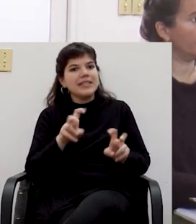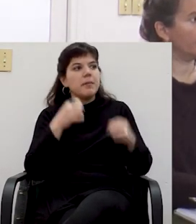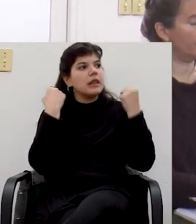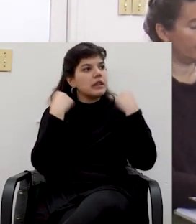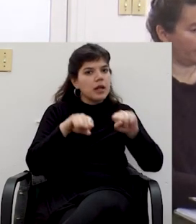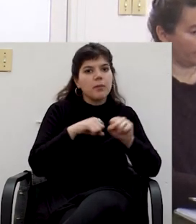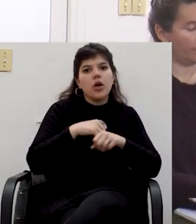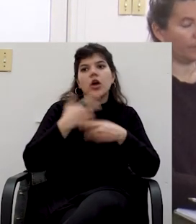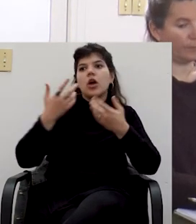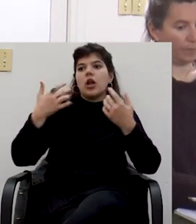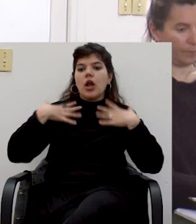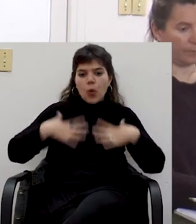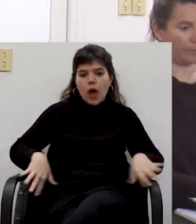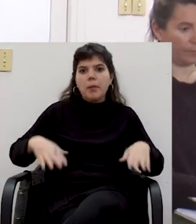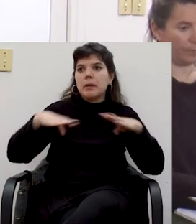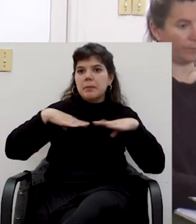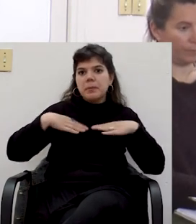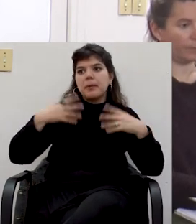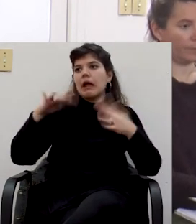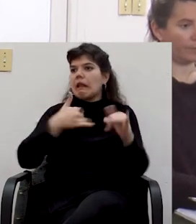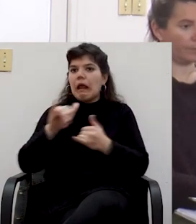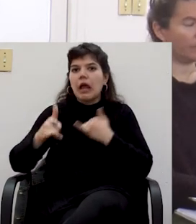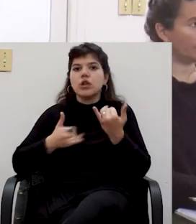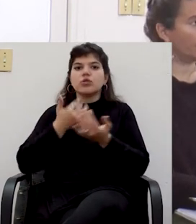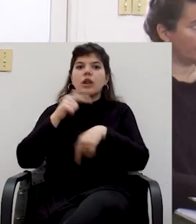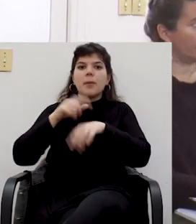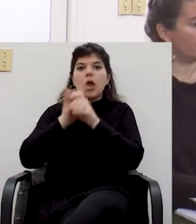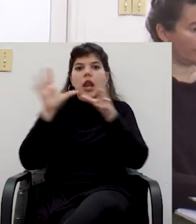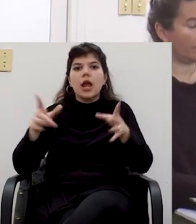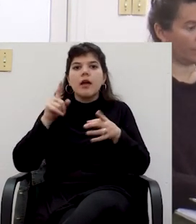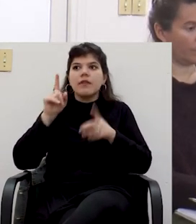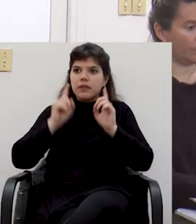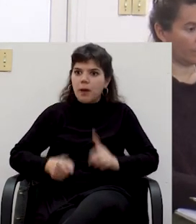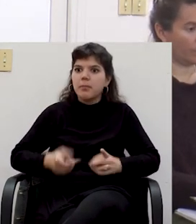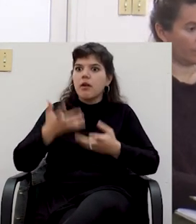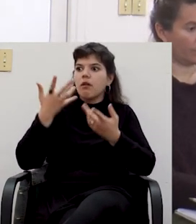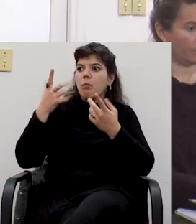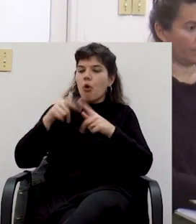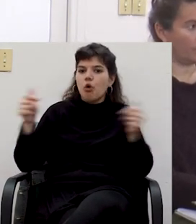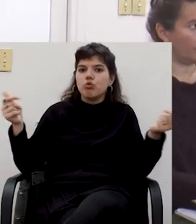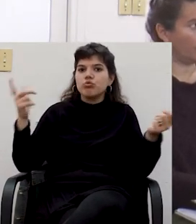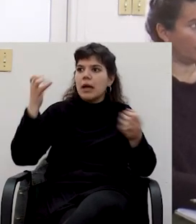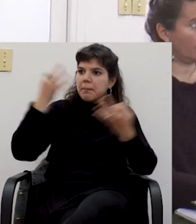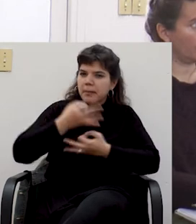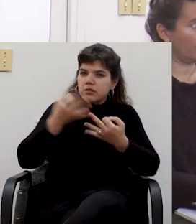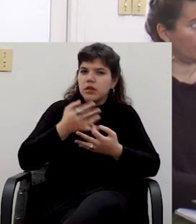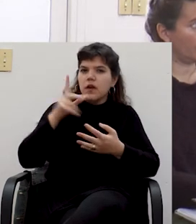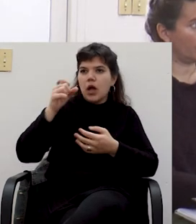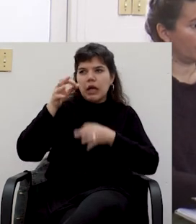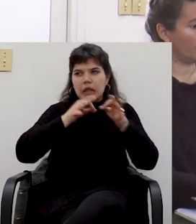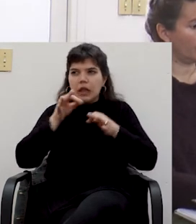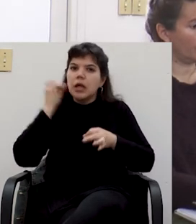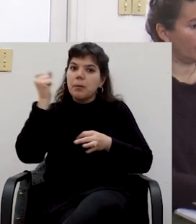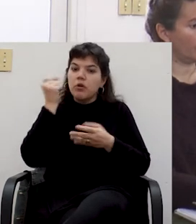la actividad física, el tiempo libre, la recreación estén transversalizadas como líneas específicas o